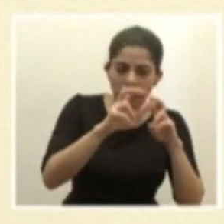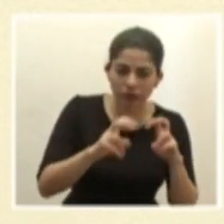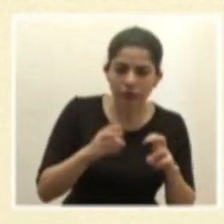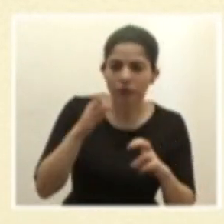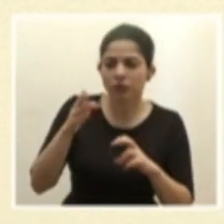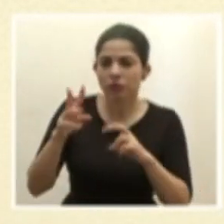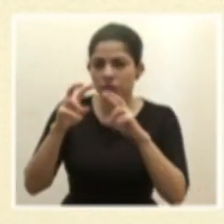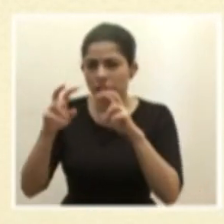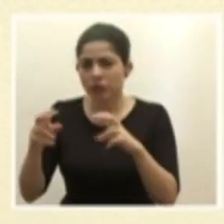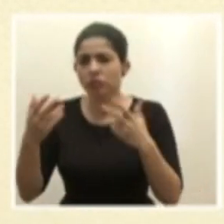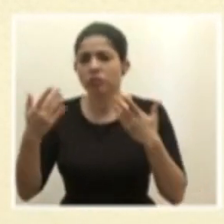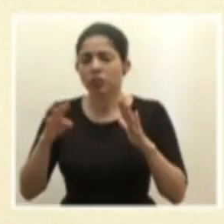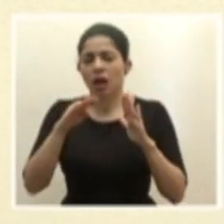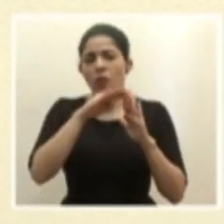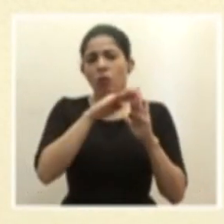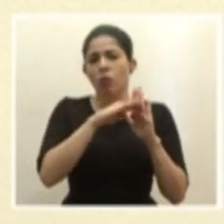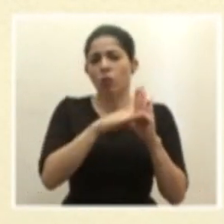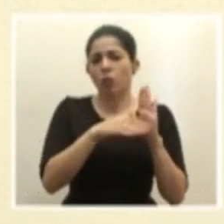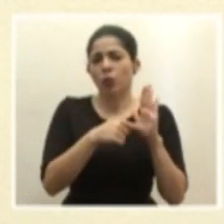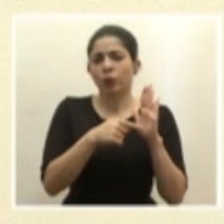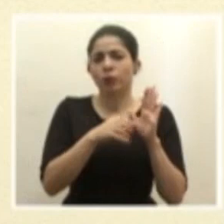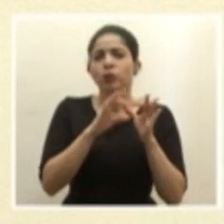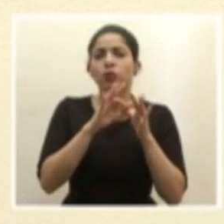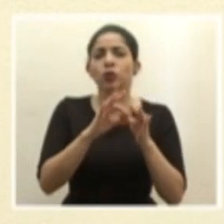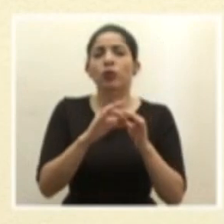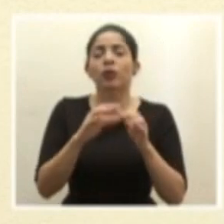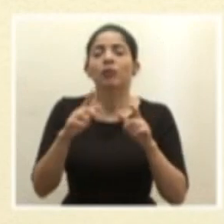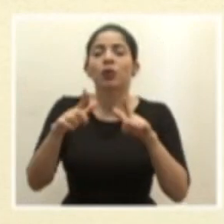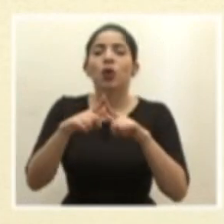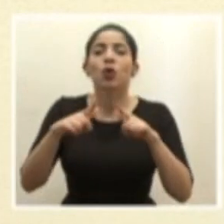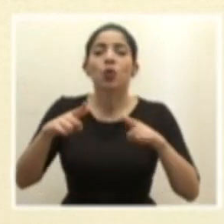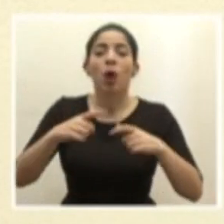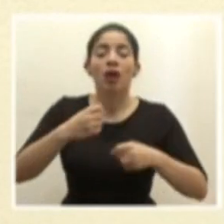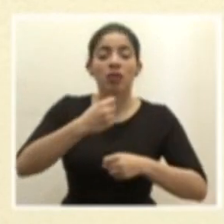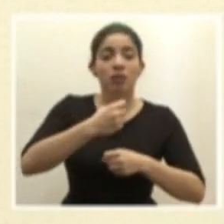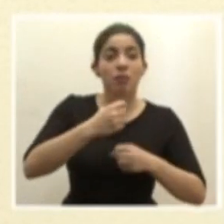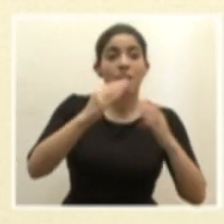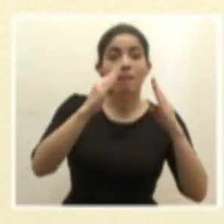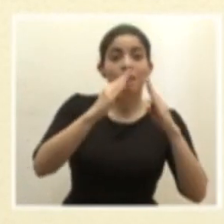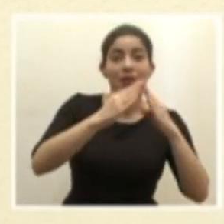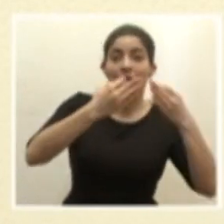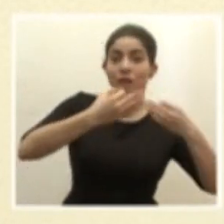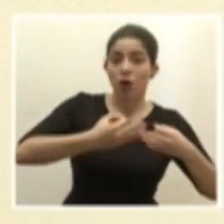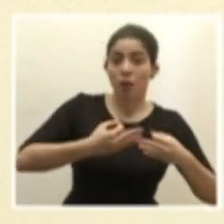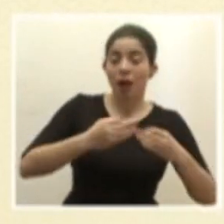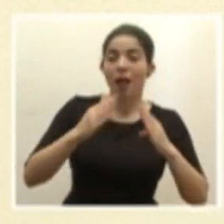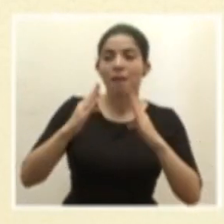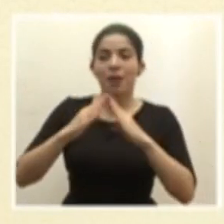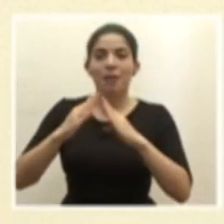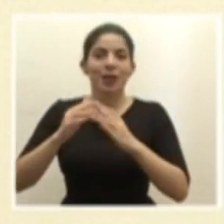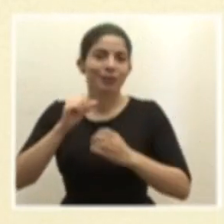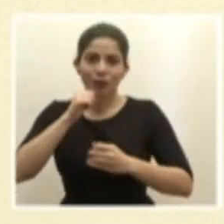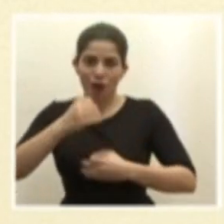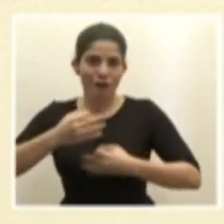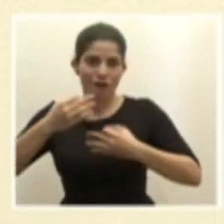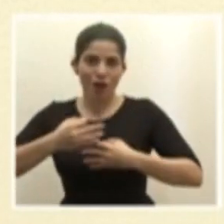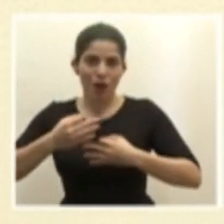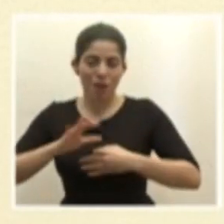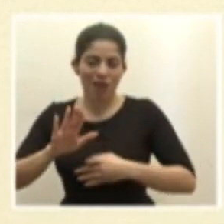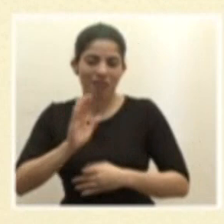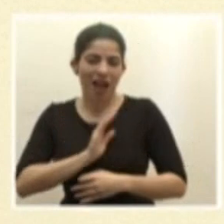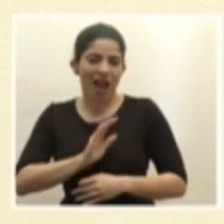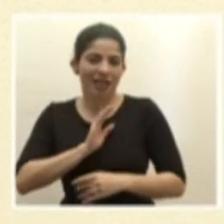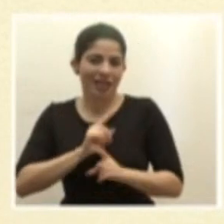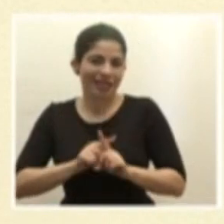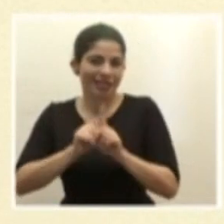un protocolo del asunto de los asentamientos formales e informales con características particulares que se ha estado